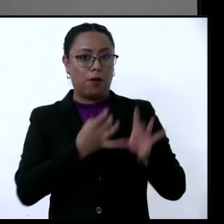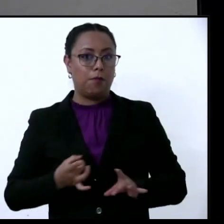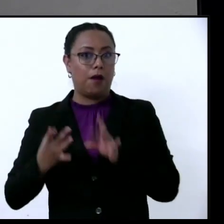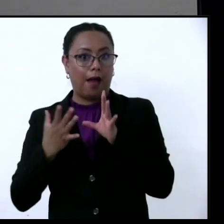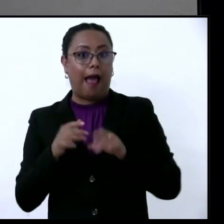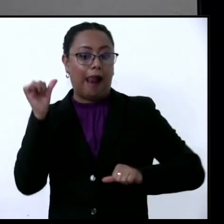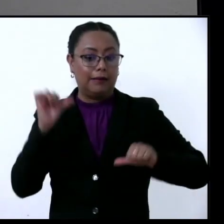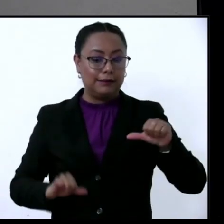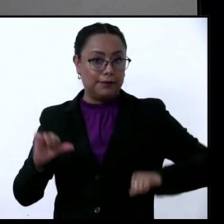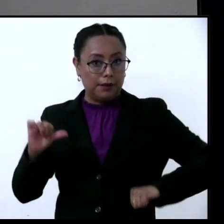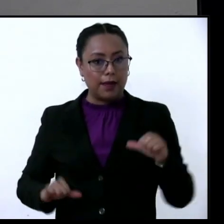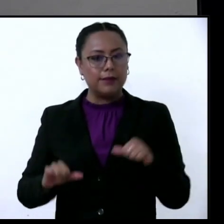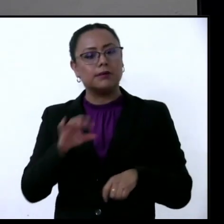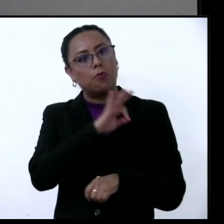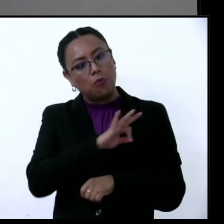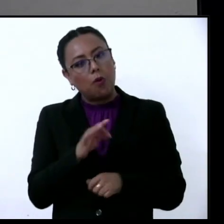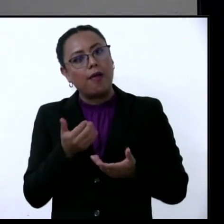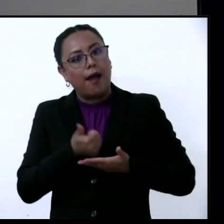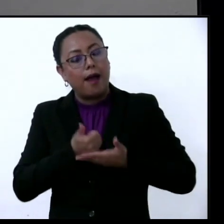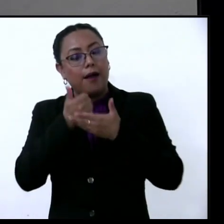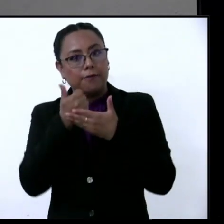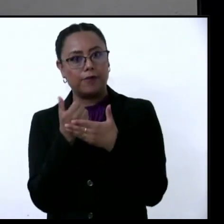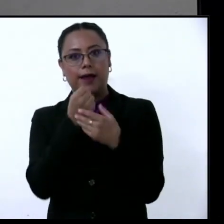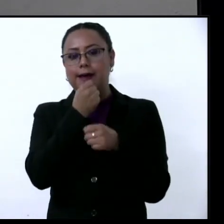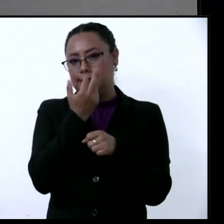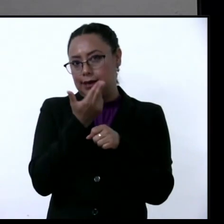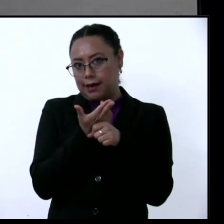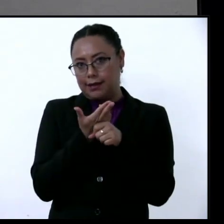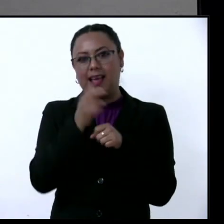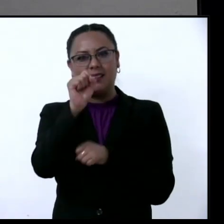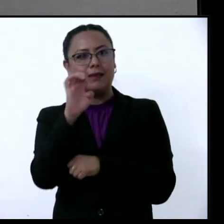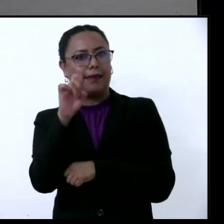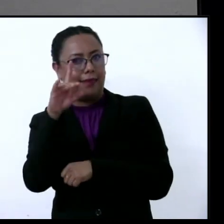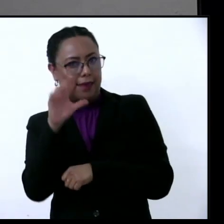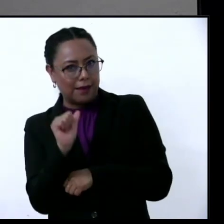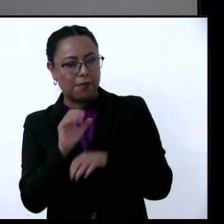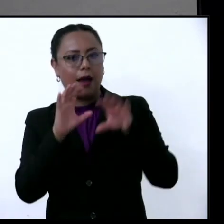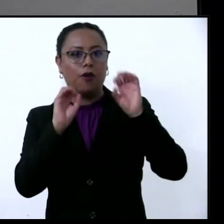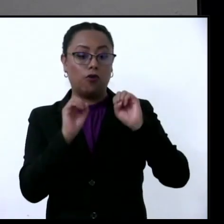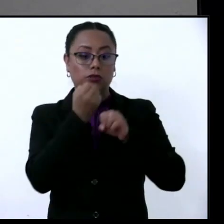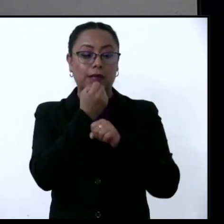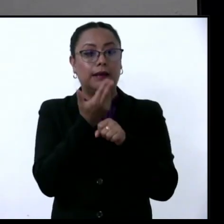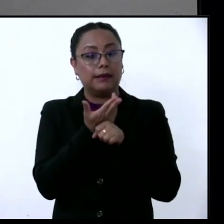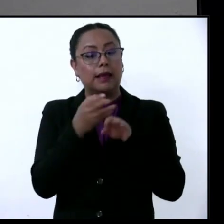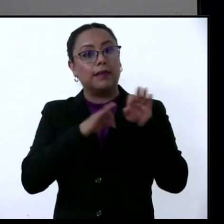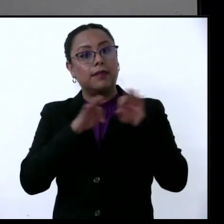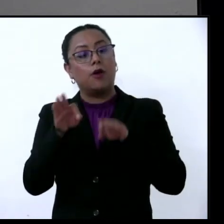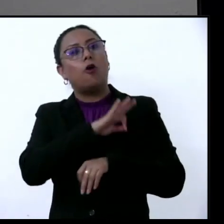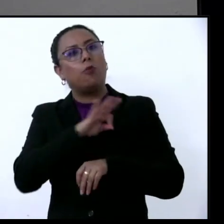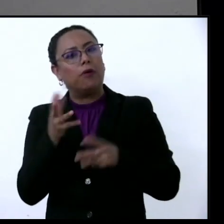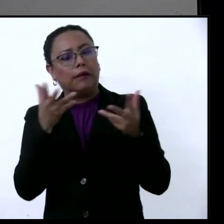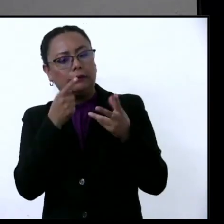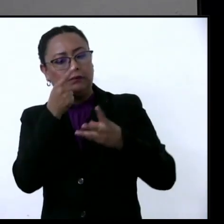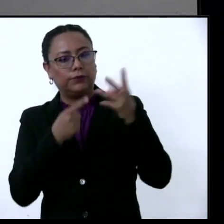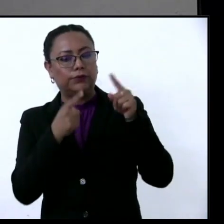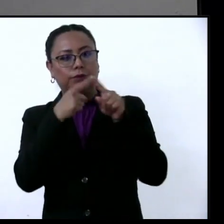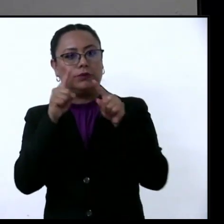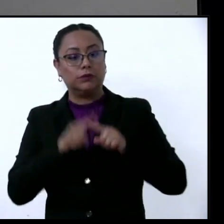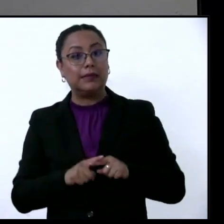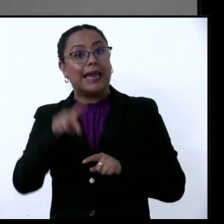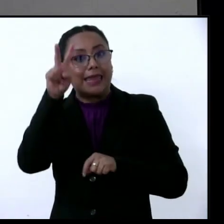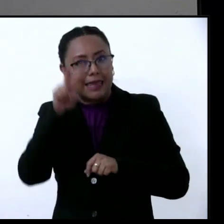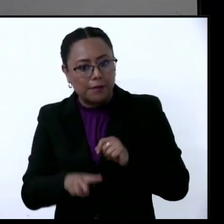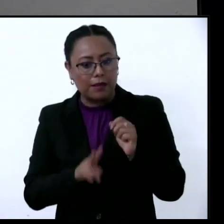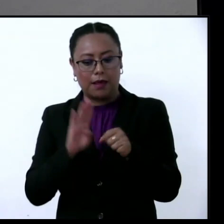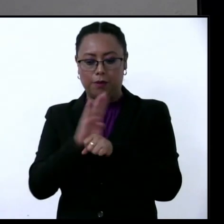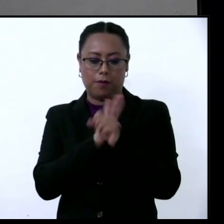que permiten que la Secretaría de Medio Ambiente, que la Secretaría del Trabajo generen acciones de carácter transversal para